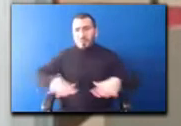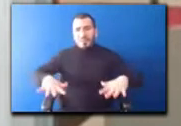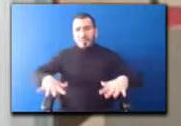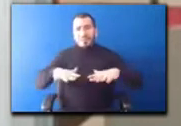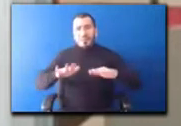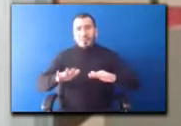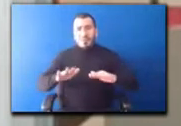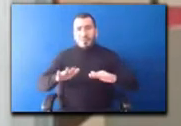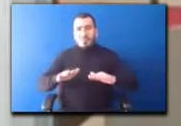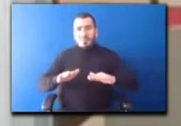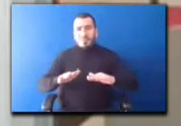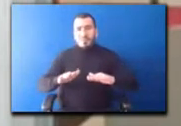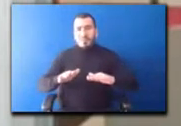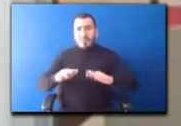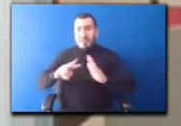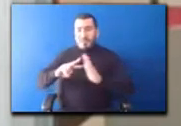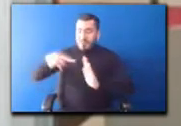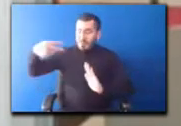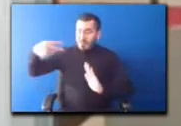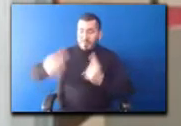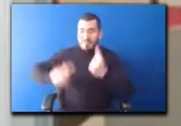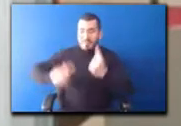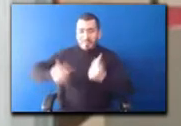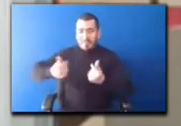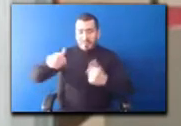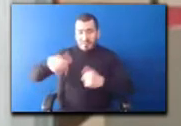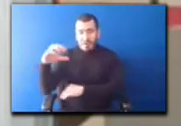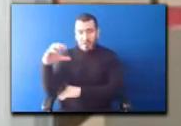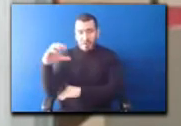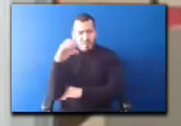transformación digital en Colombia.